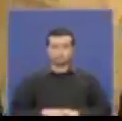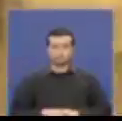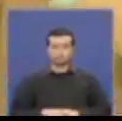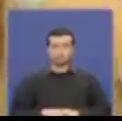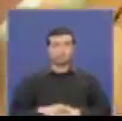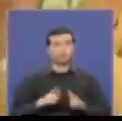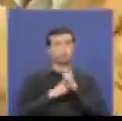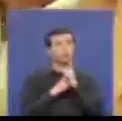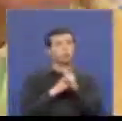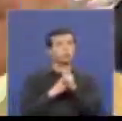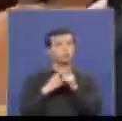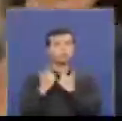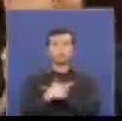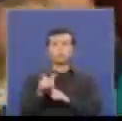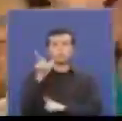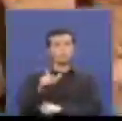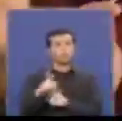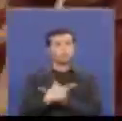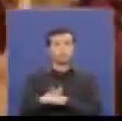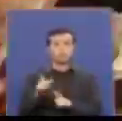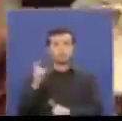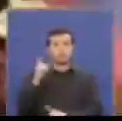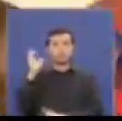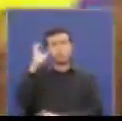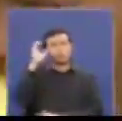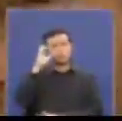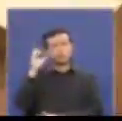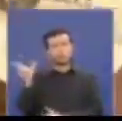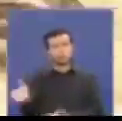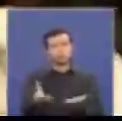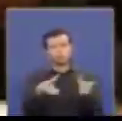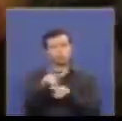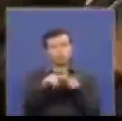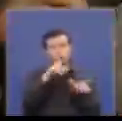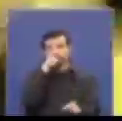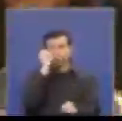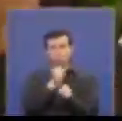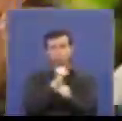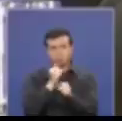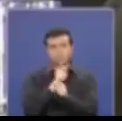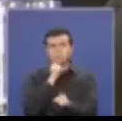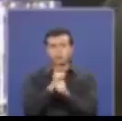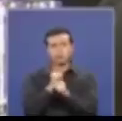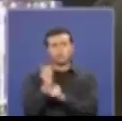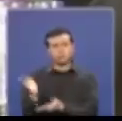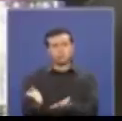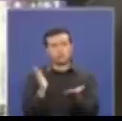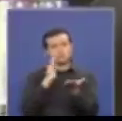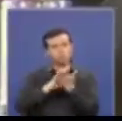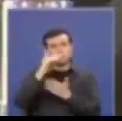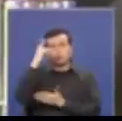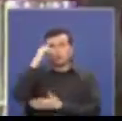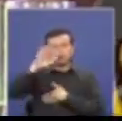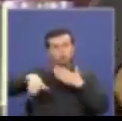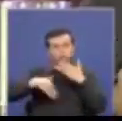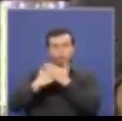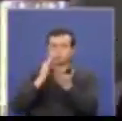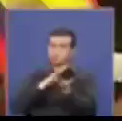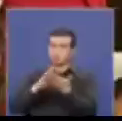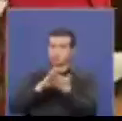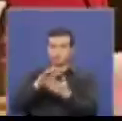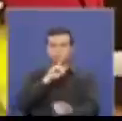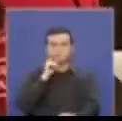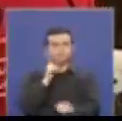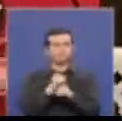Que lo más rápido salga libre ese ciudadano, búsquenle un puesto de trabajo y preséntenle la disculpa del Estado ecuatoriano, compañero. Así